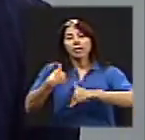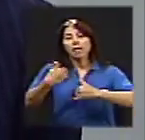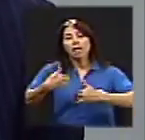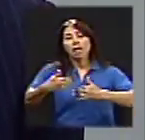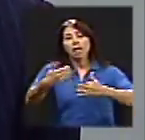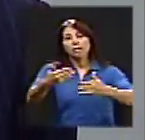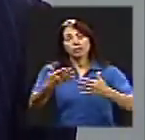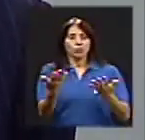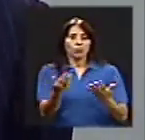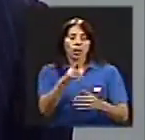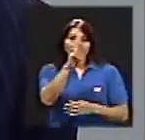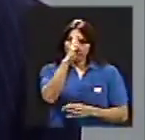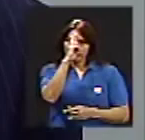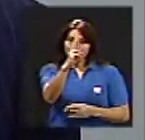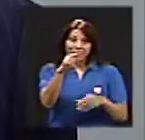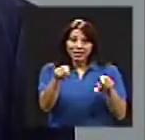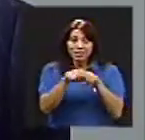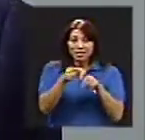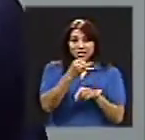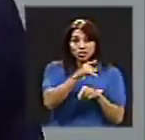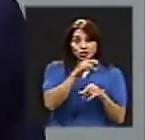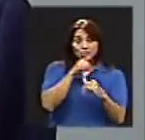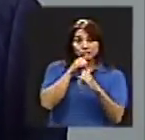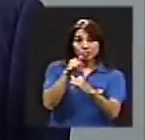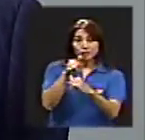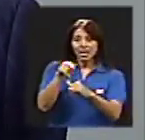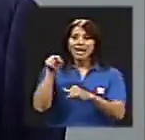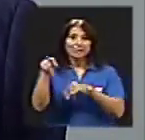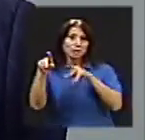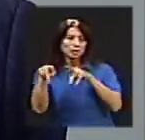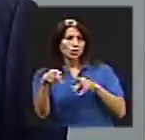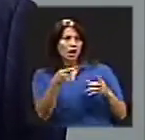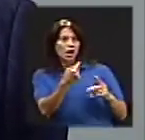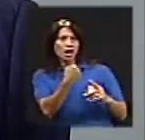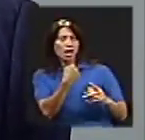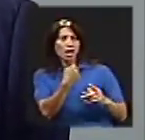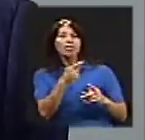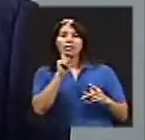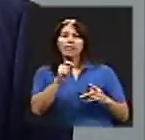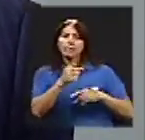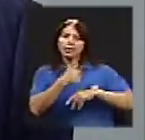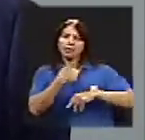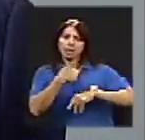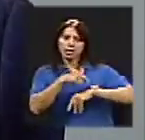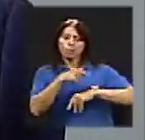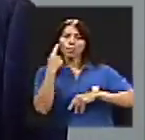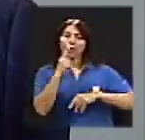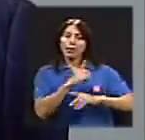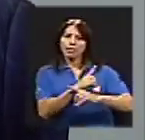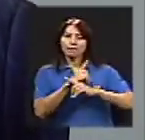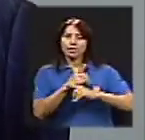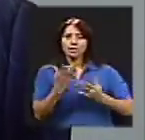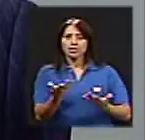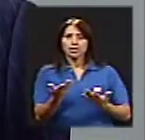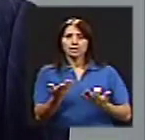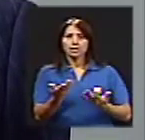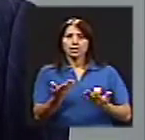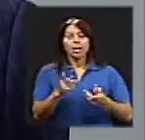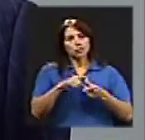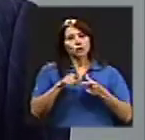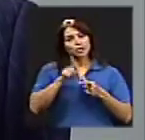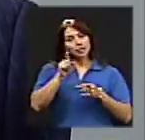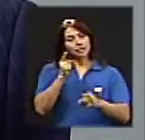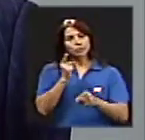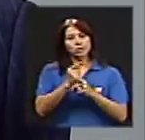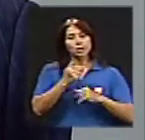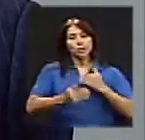los acusados de defenderse, consecuentemente hay que dar ese debido proceso, pero también es importante